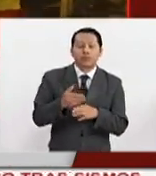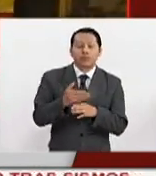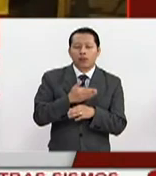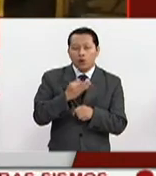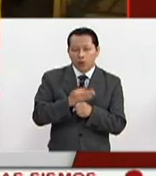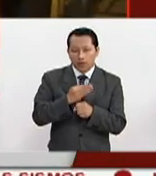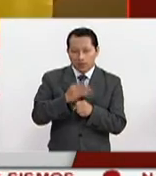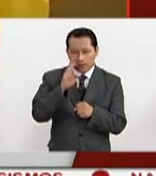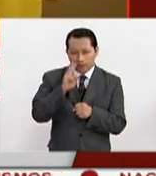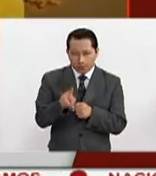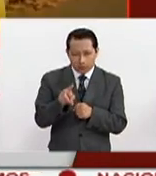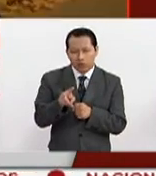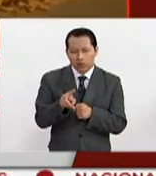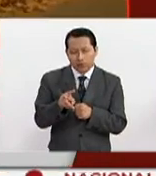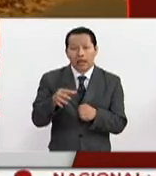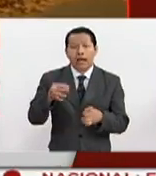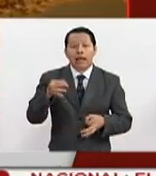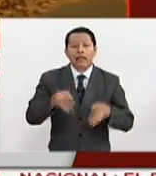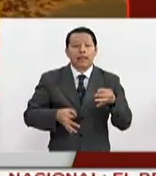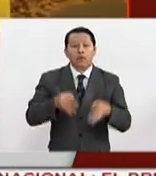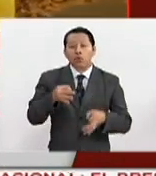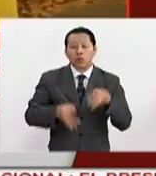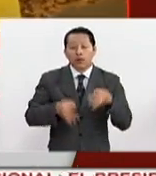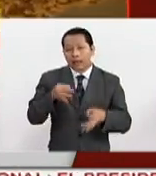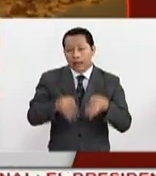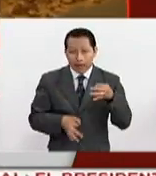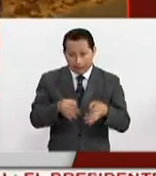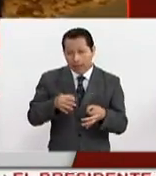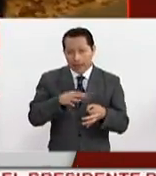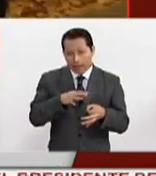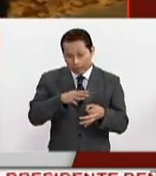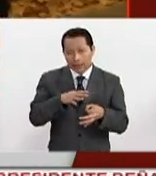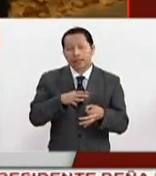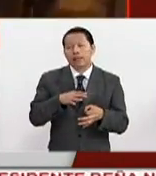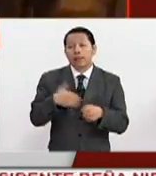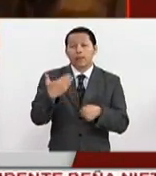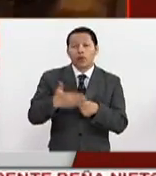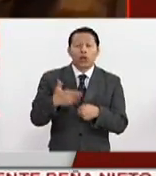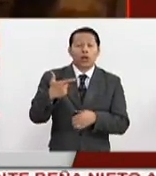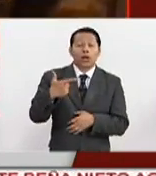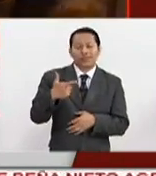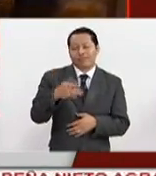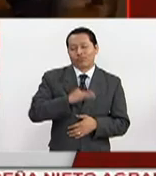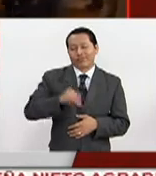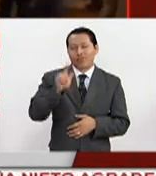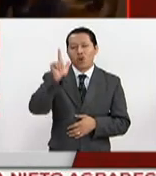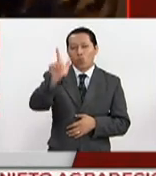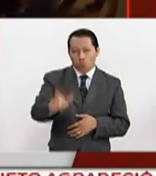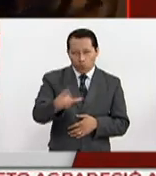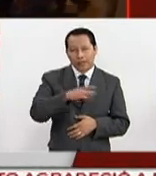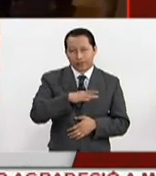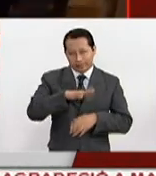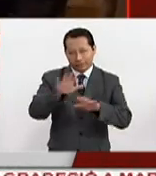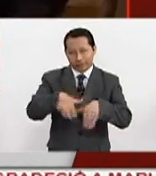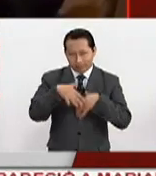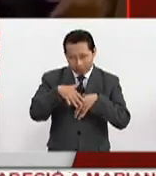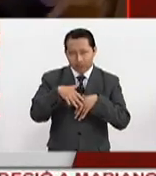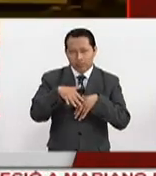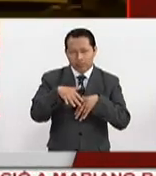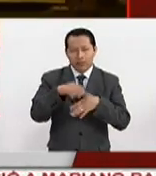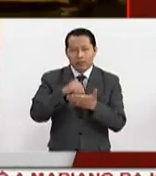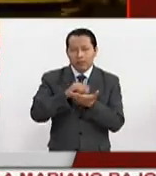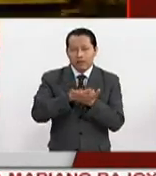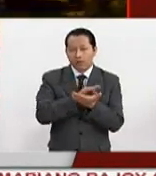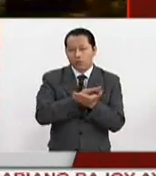Ahorita, ¿no? Que el tribunal suspendió la sesión del pleno del próximo lunes, donde se pensaba que, bueno, más bien donde se